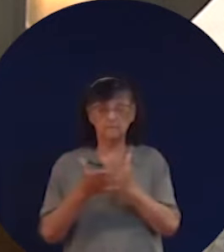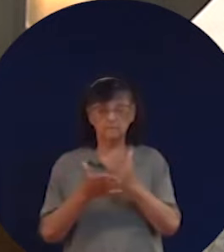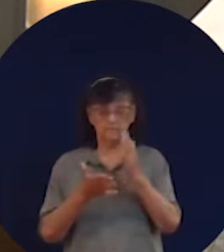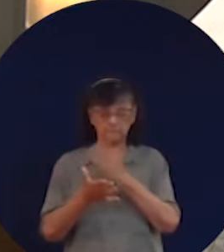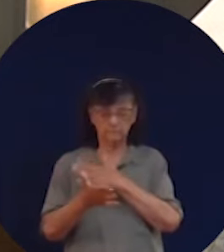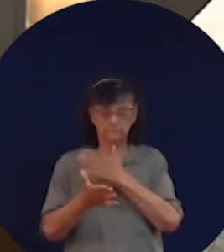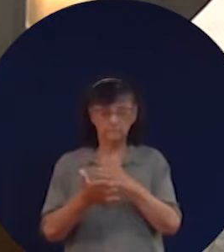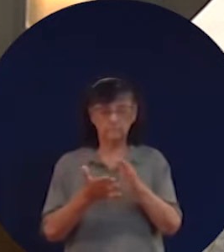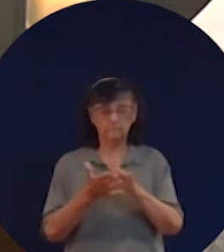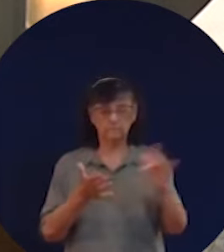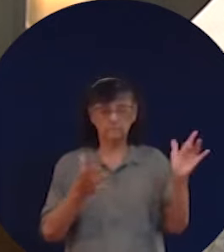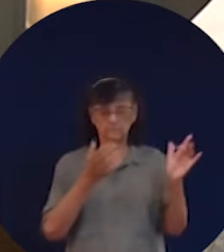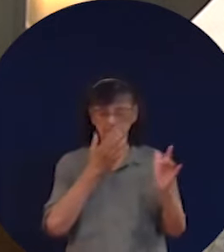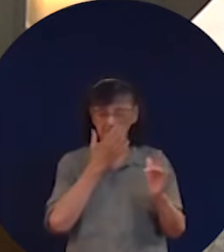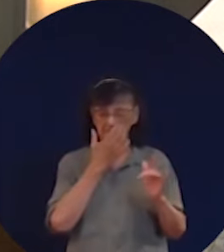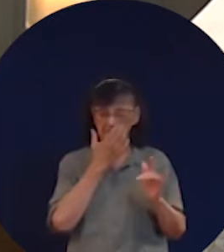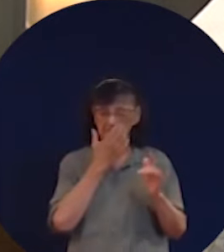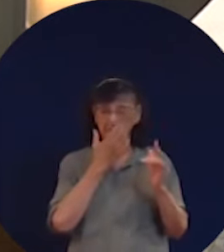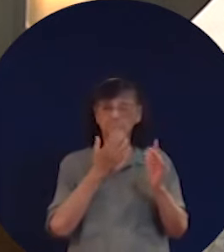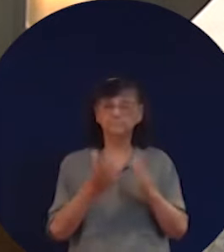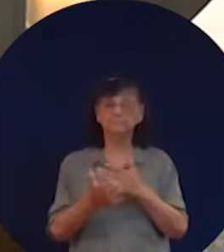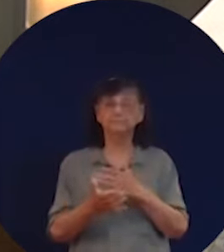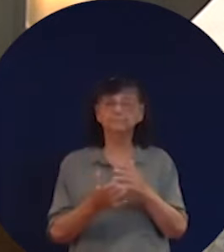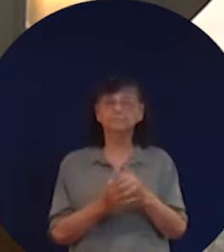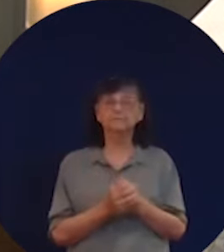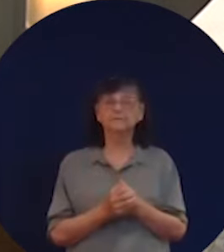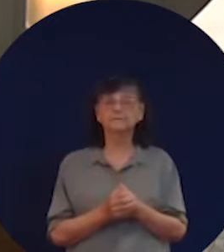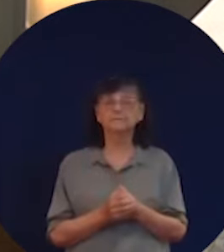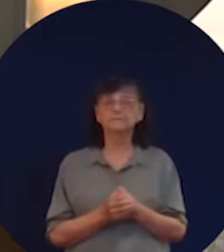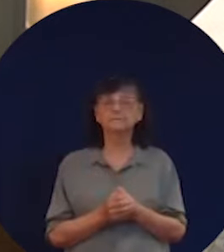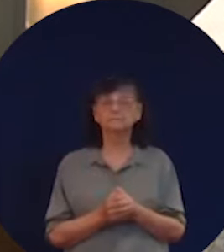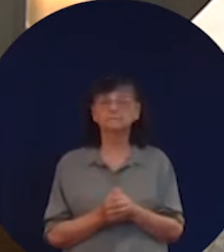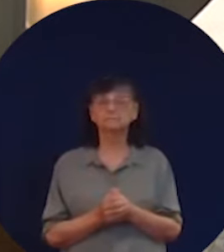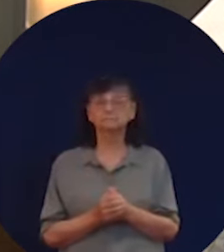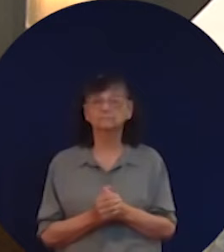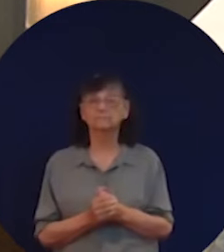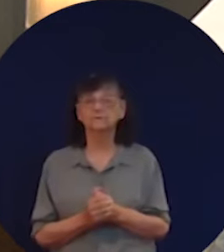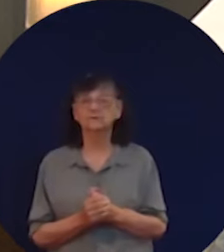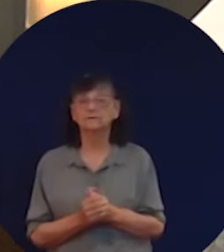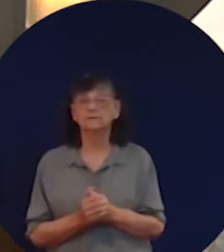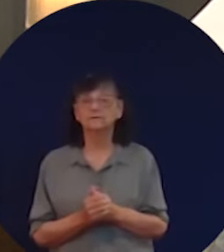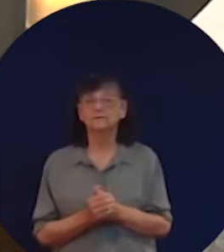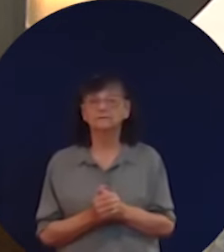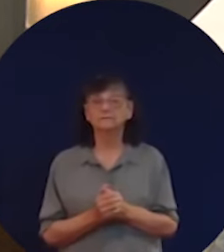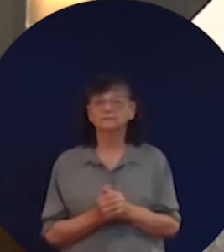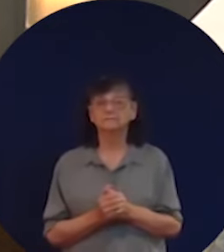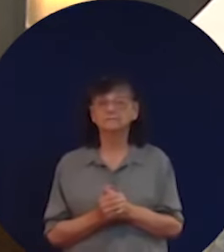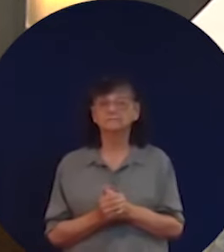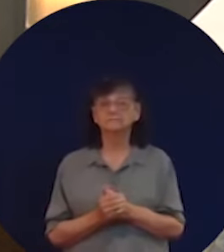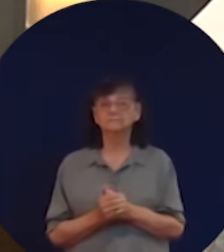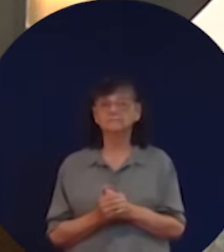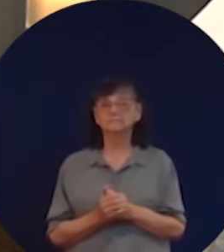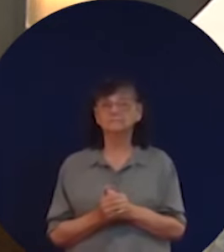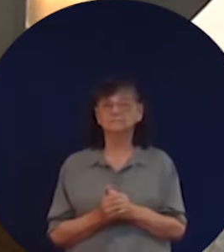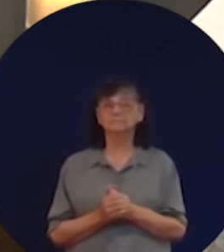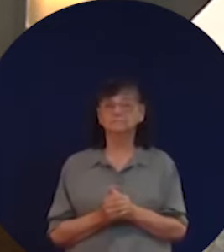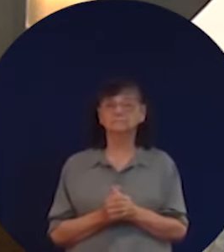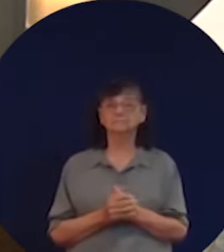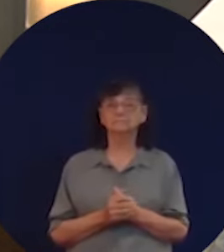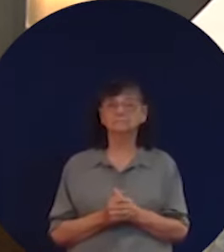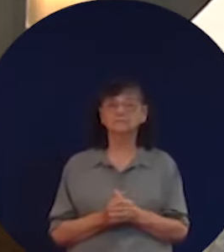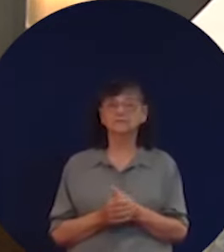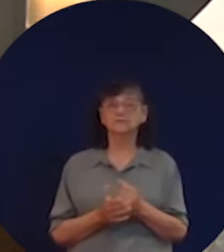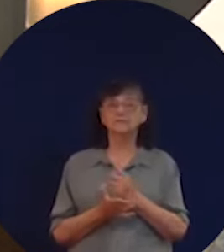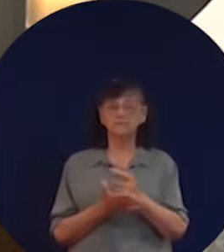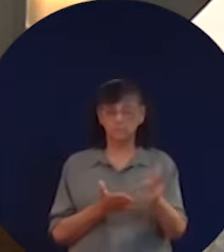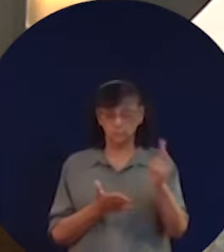ángeles y los arcángeles, con los tronos y dominaciones y con todos los coros celestiales, cantamos sin cesar el himno